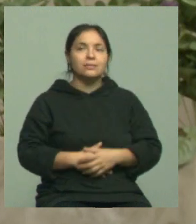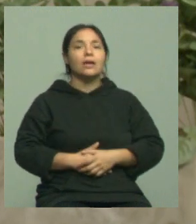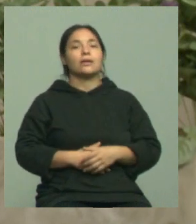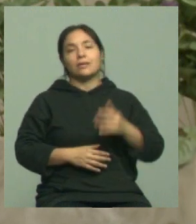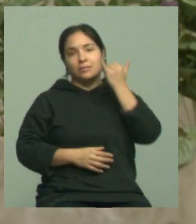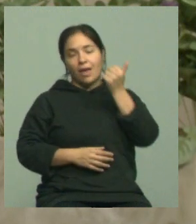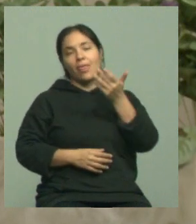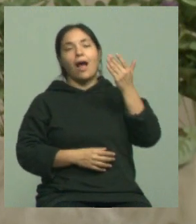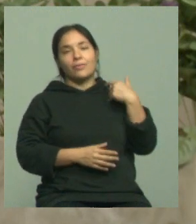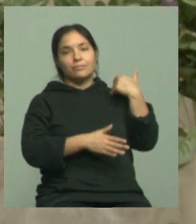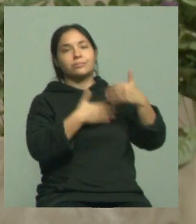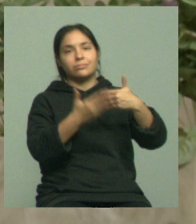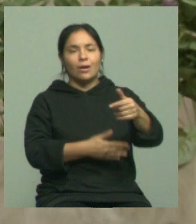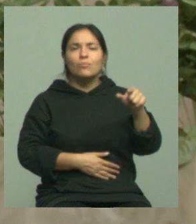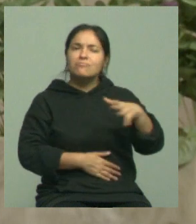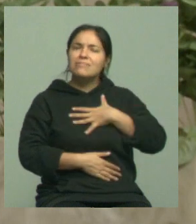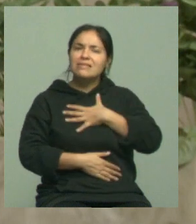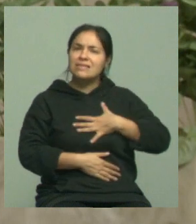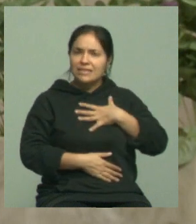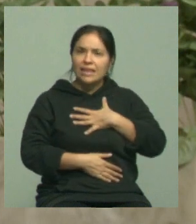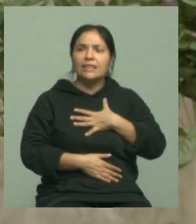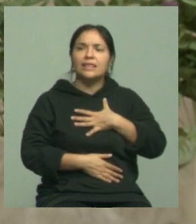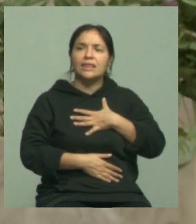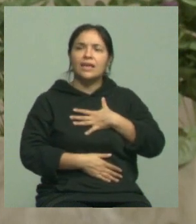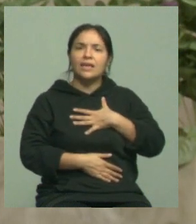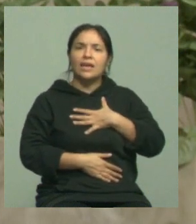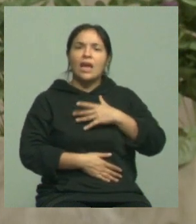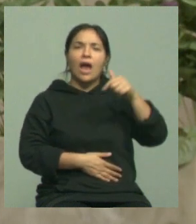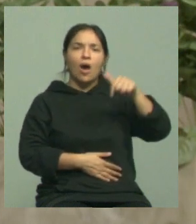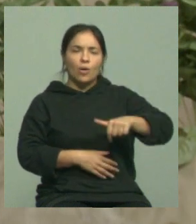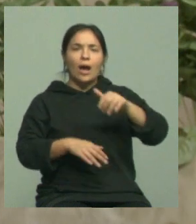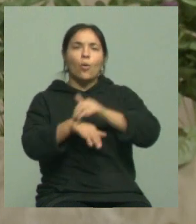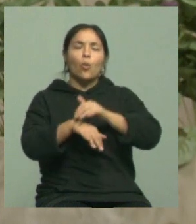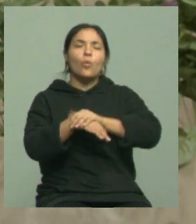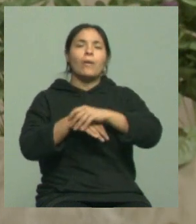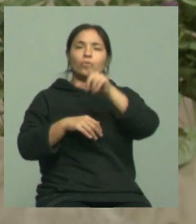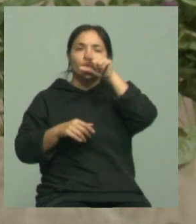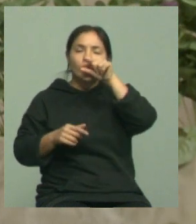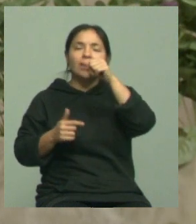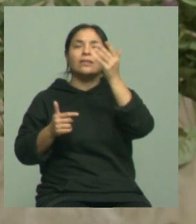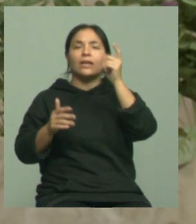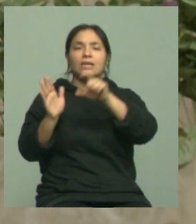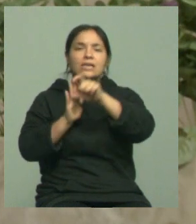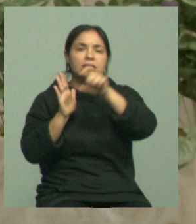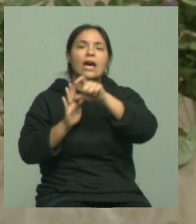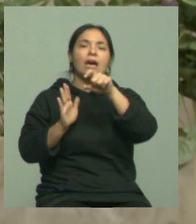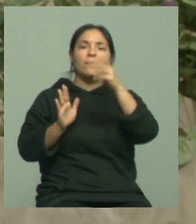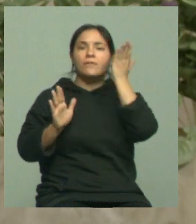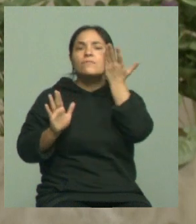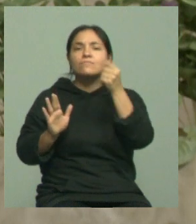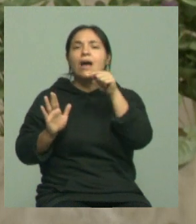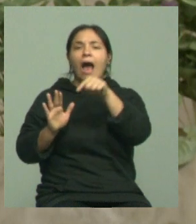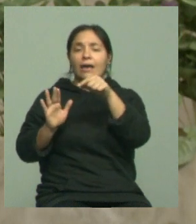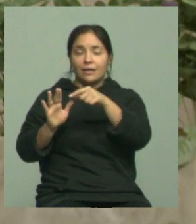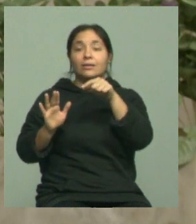haciendo desde hace mucho, ¿te da la sensación de que el tema de las redes colaboran y mucho con el tema de los mensajes de odio?